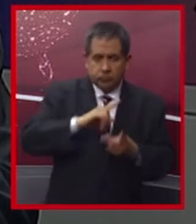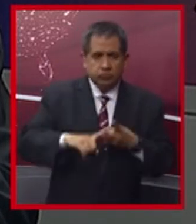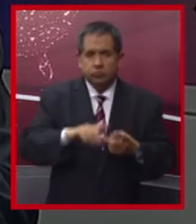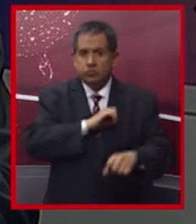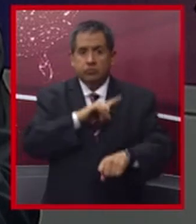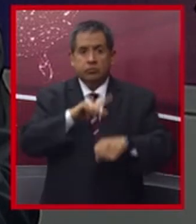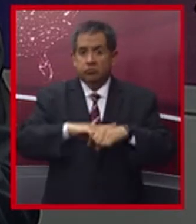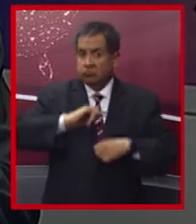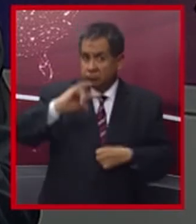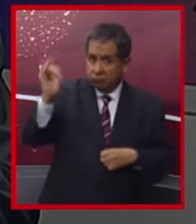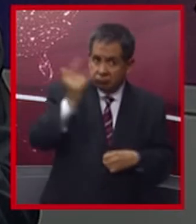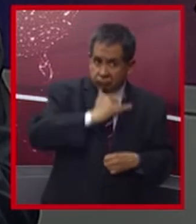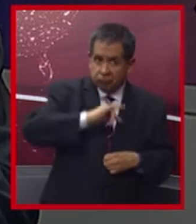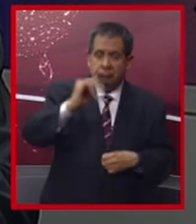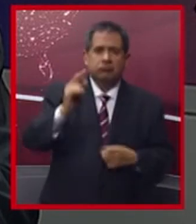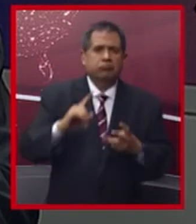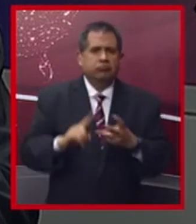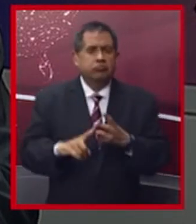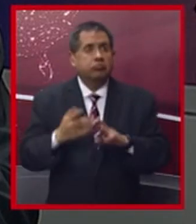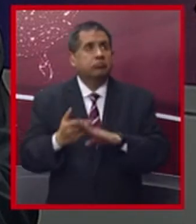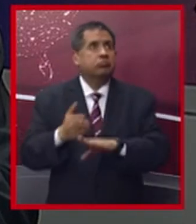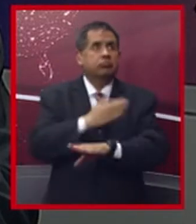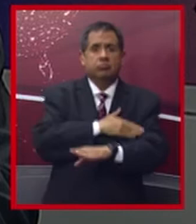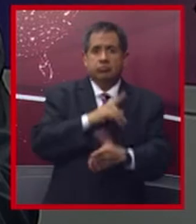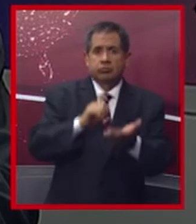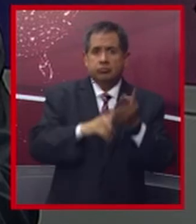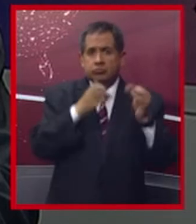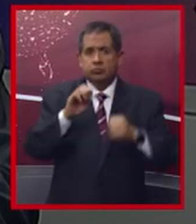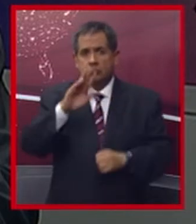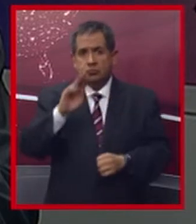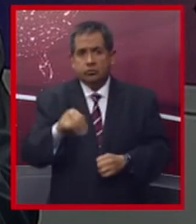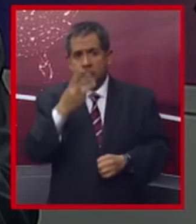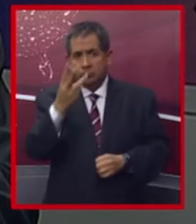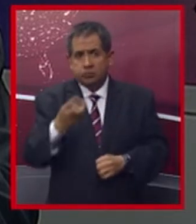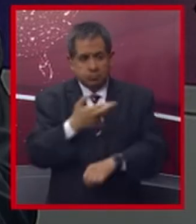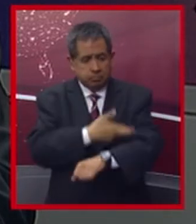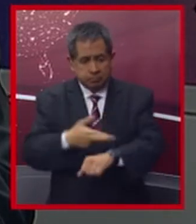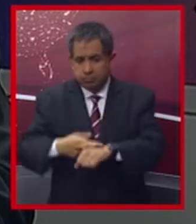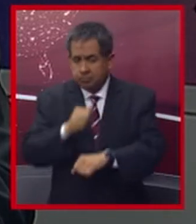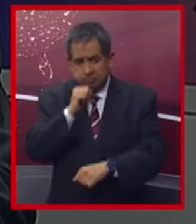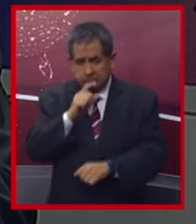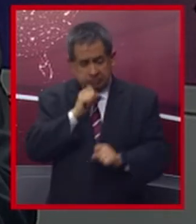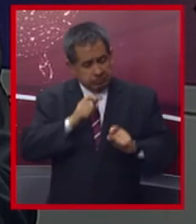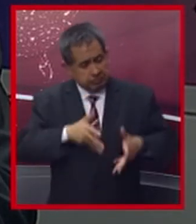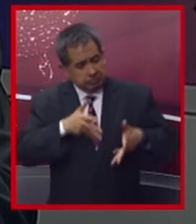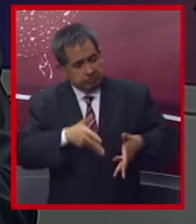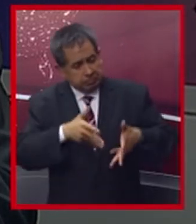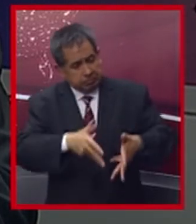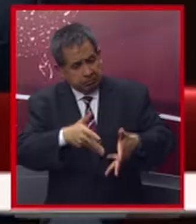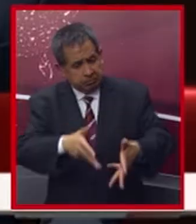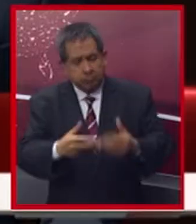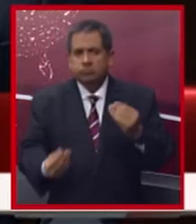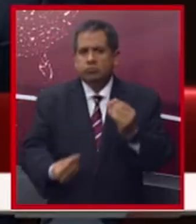aéreo especializado, regulación que desde 1993 no se actualizaba.